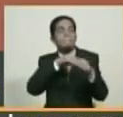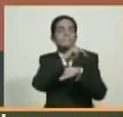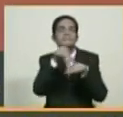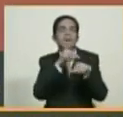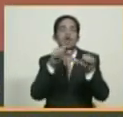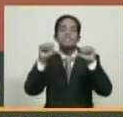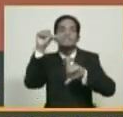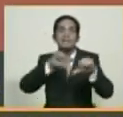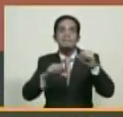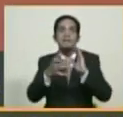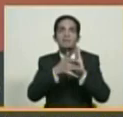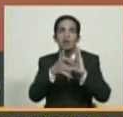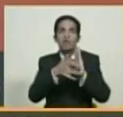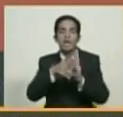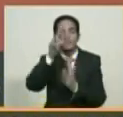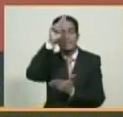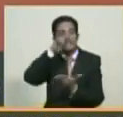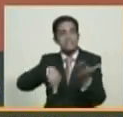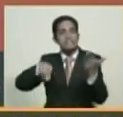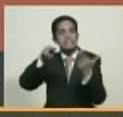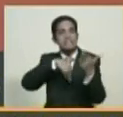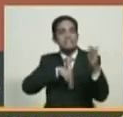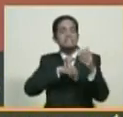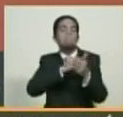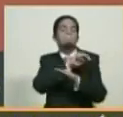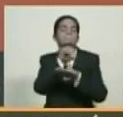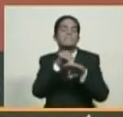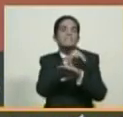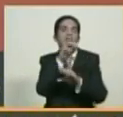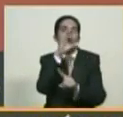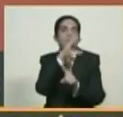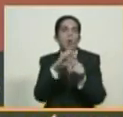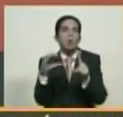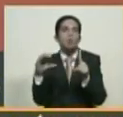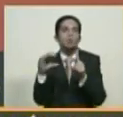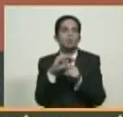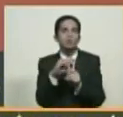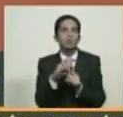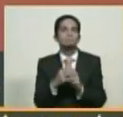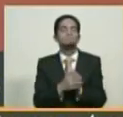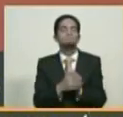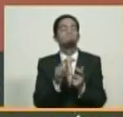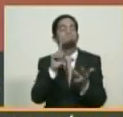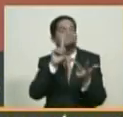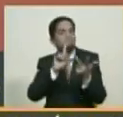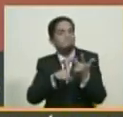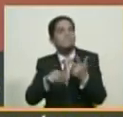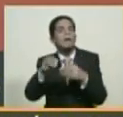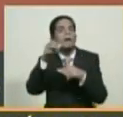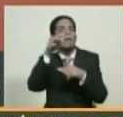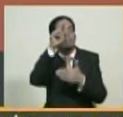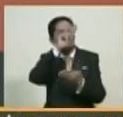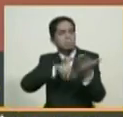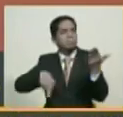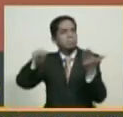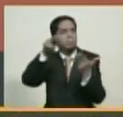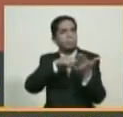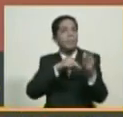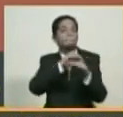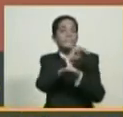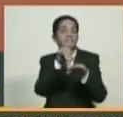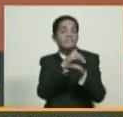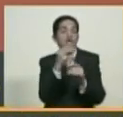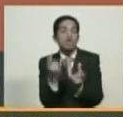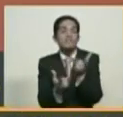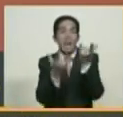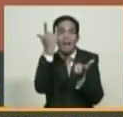el Ministerio de Cultura, claro, él no sabe lo que es eso, por eso lo elimina. Eliminó el Ministerio de Ambiente y Desarrollo Sustentable,